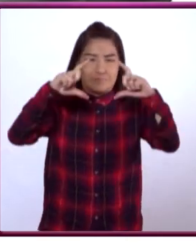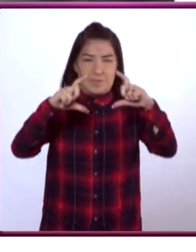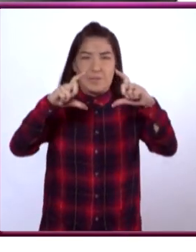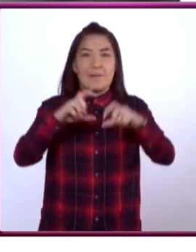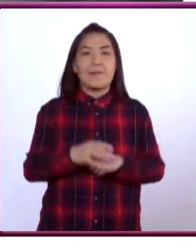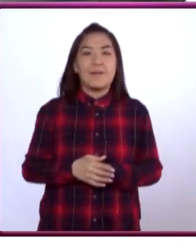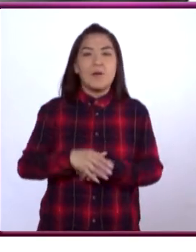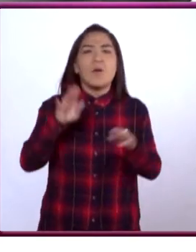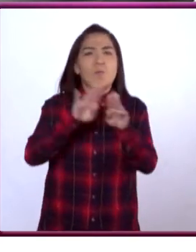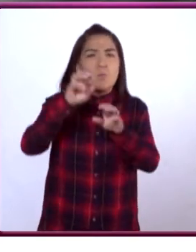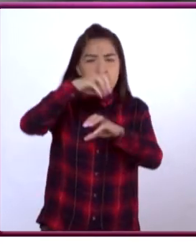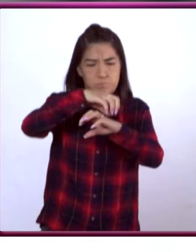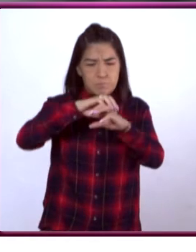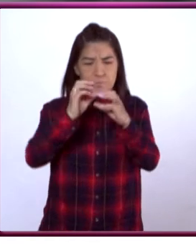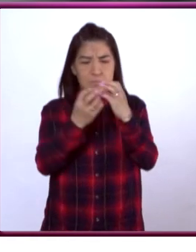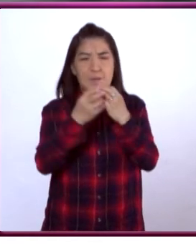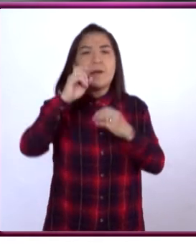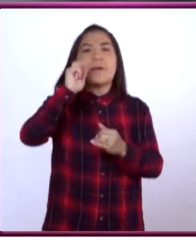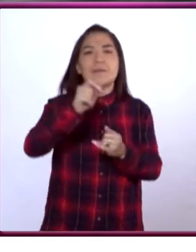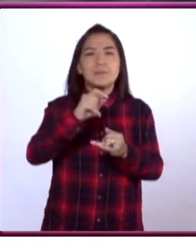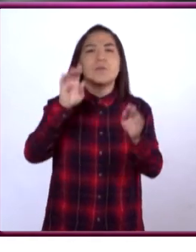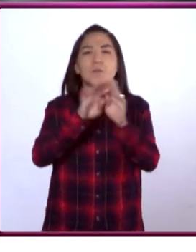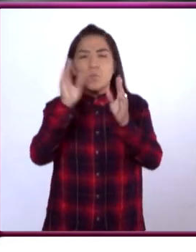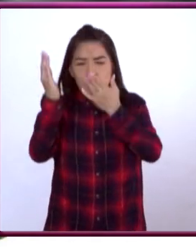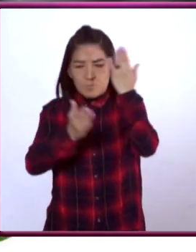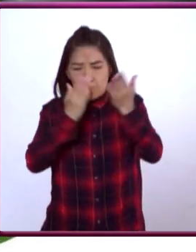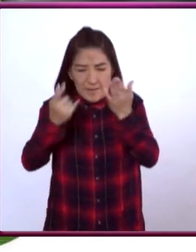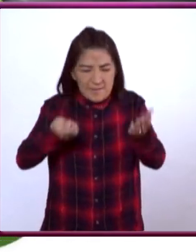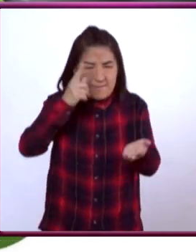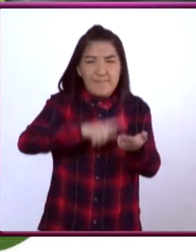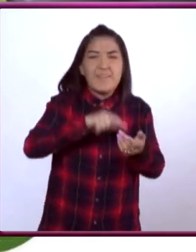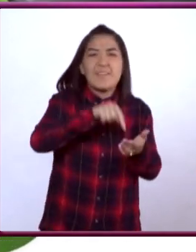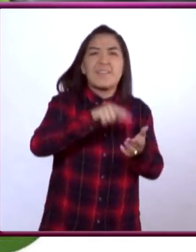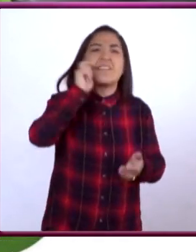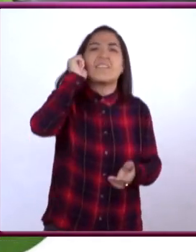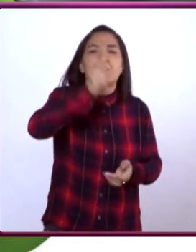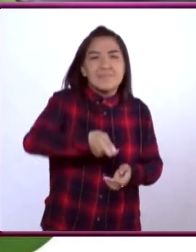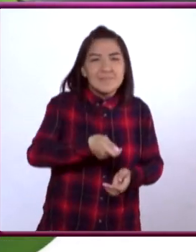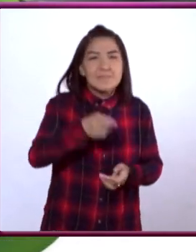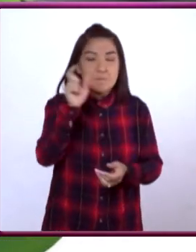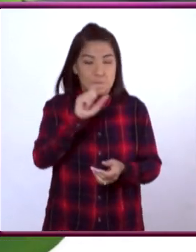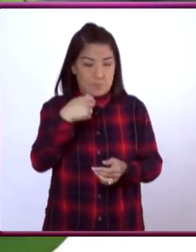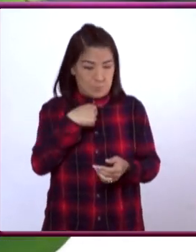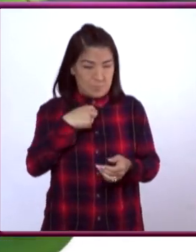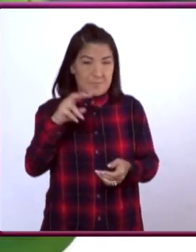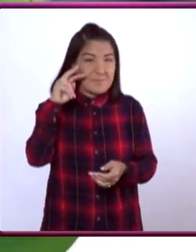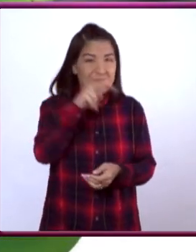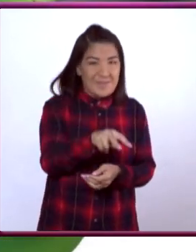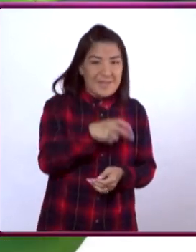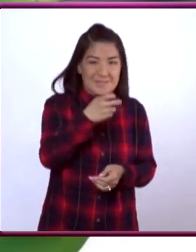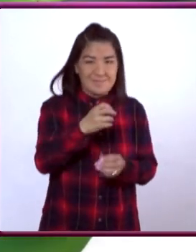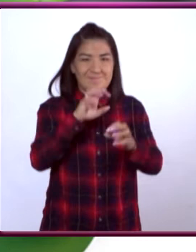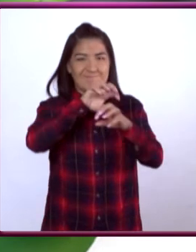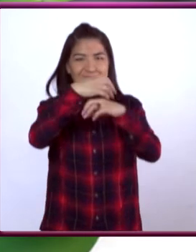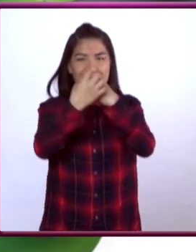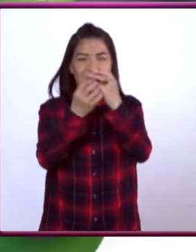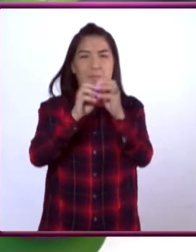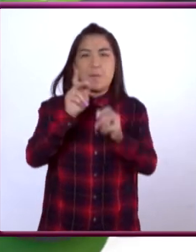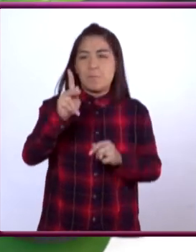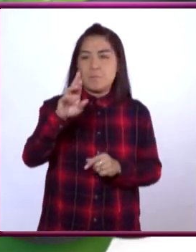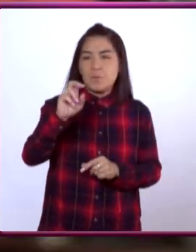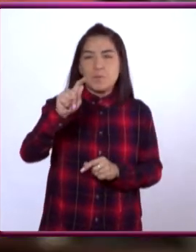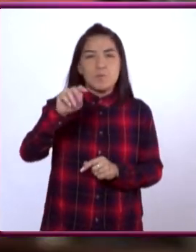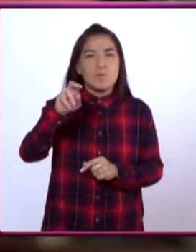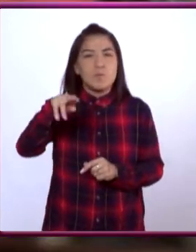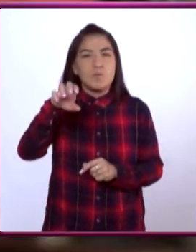es que colisionamos las partículas y hacer colisiones, lo que queremos estudiar es el producto de esas colisiones. Cuando yo colisiono estas dos